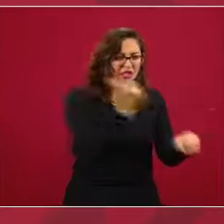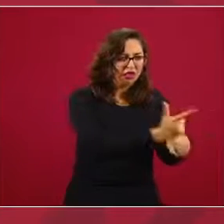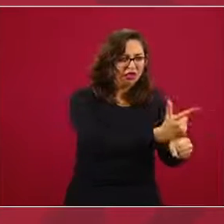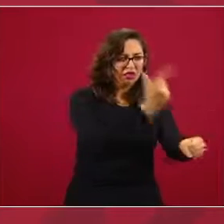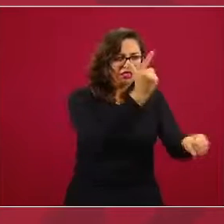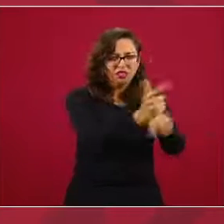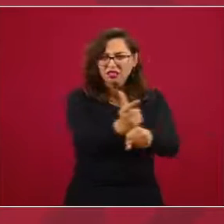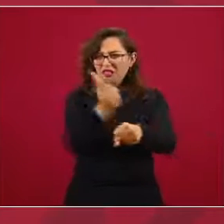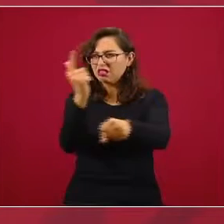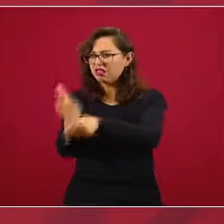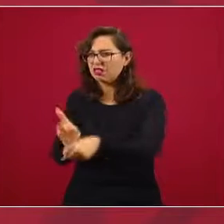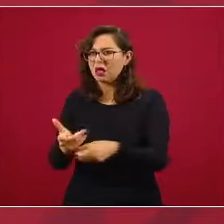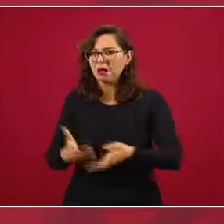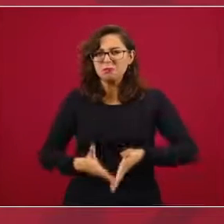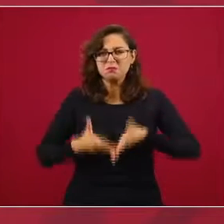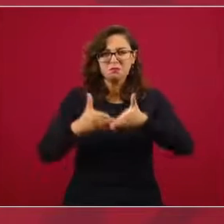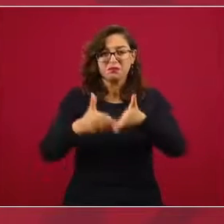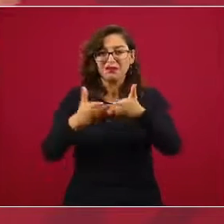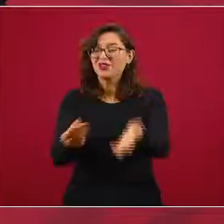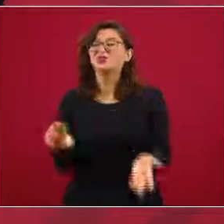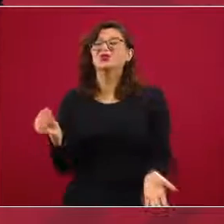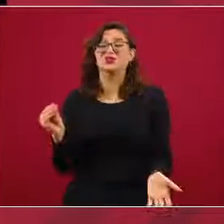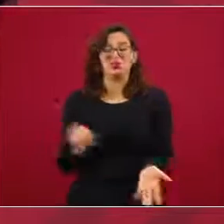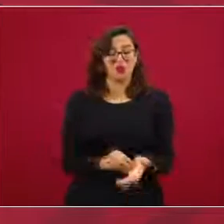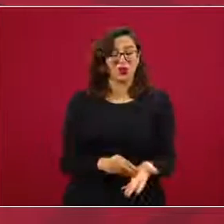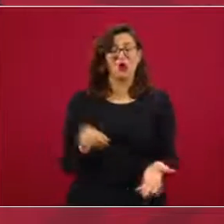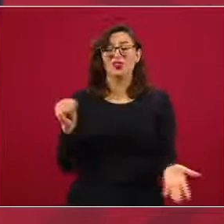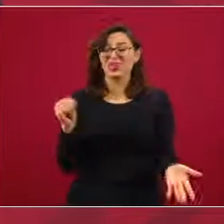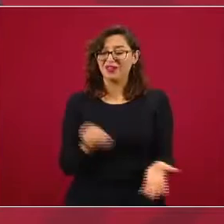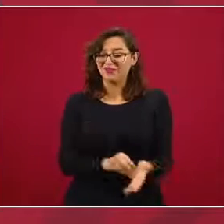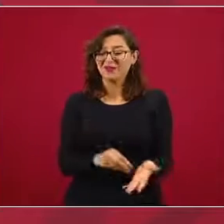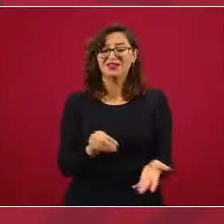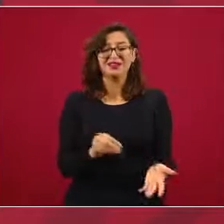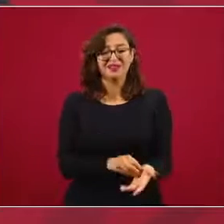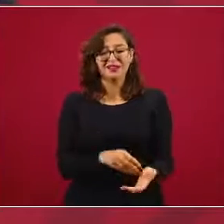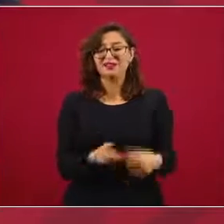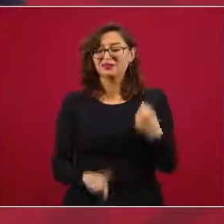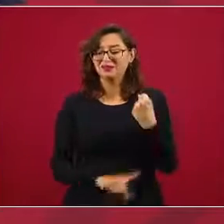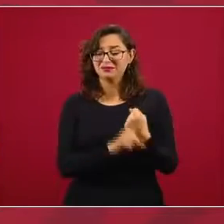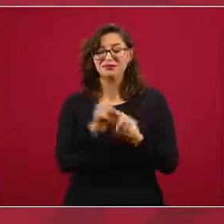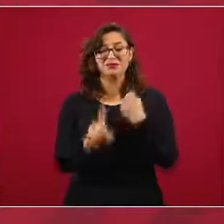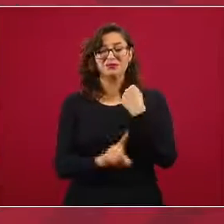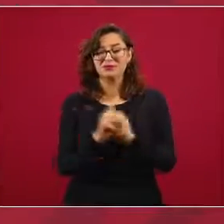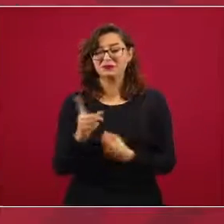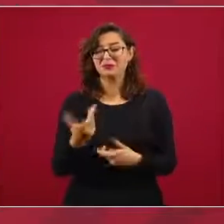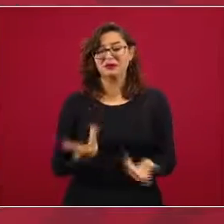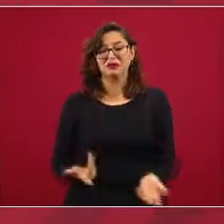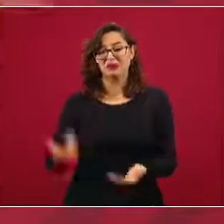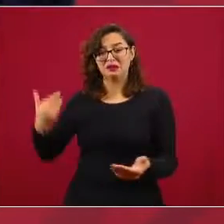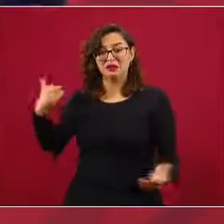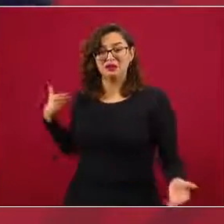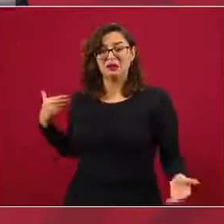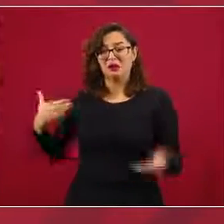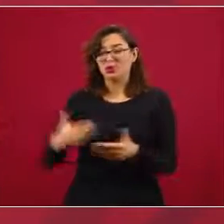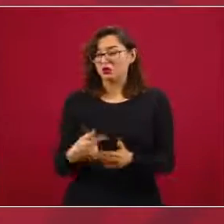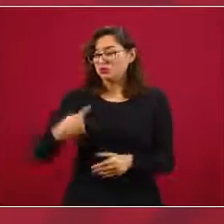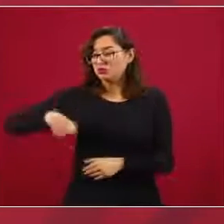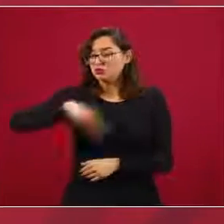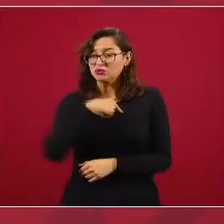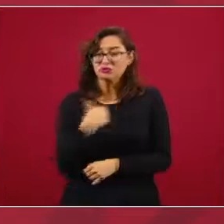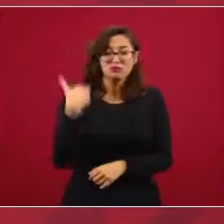los puertos. Por eso nos tardamos, porque tuvimos una evaluación. Estamos